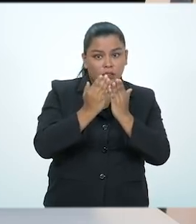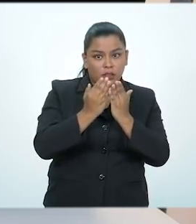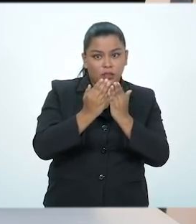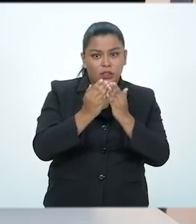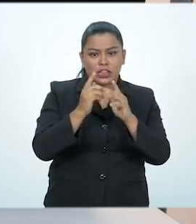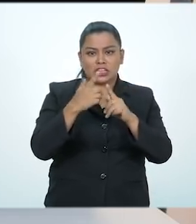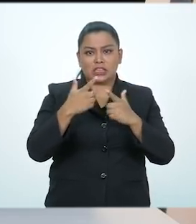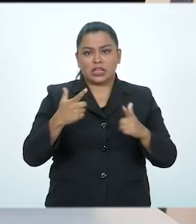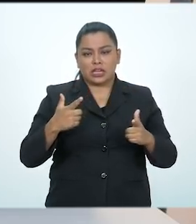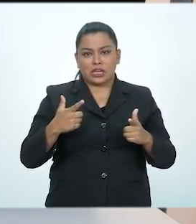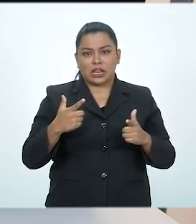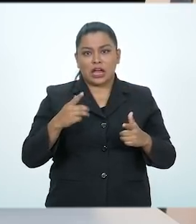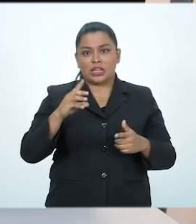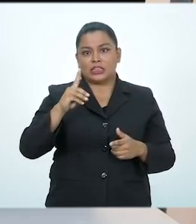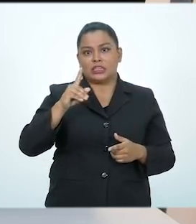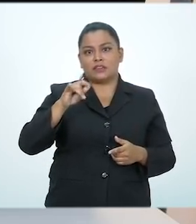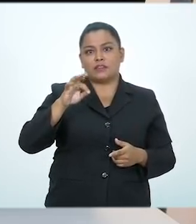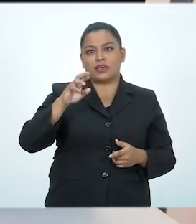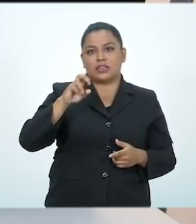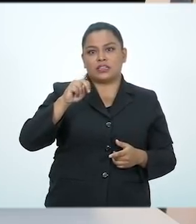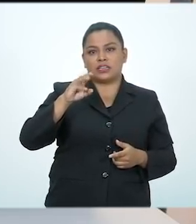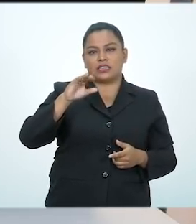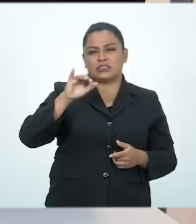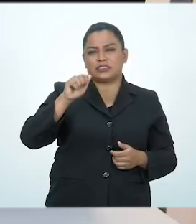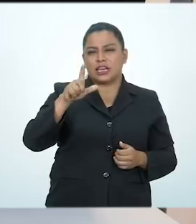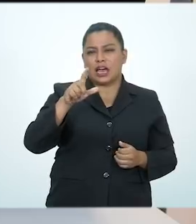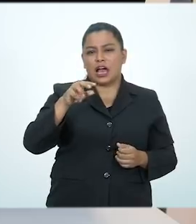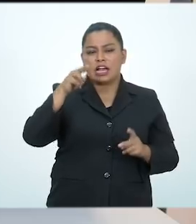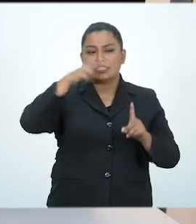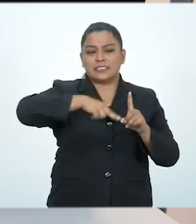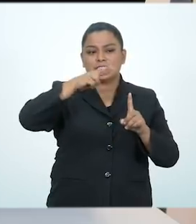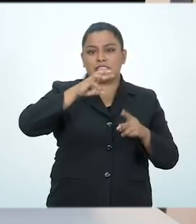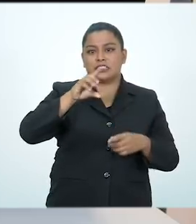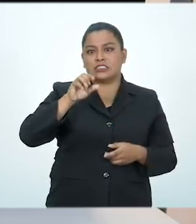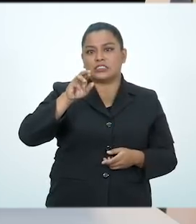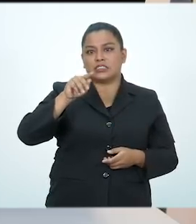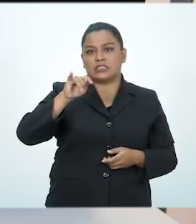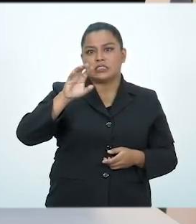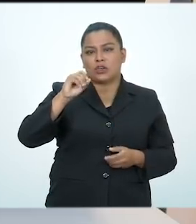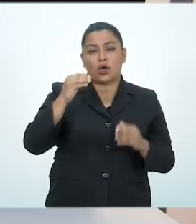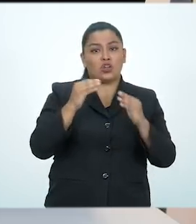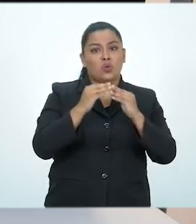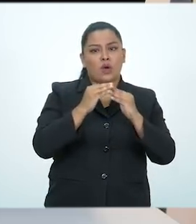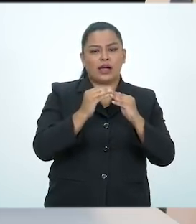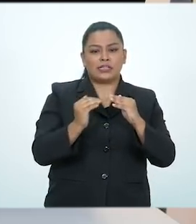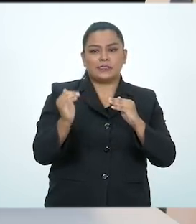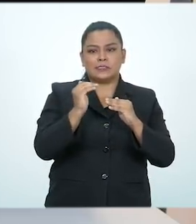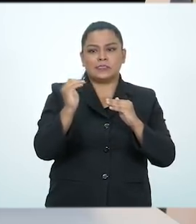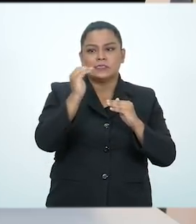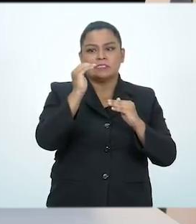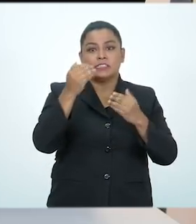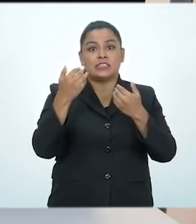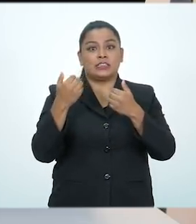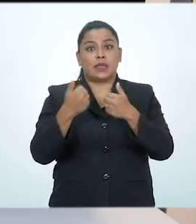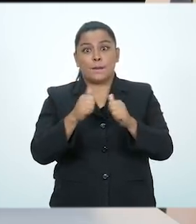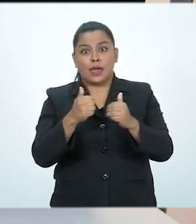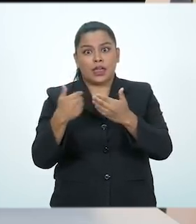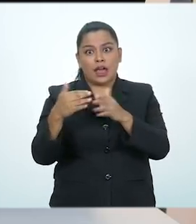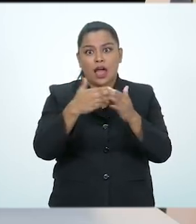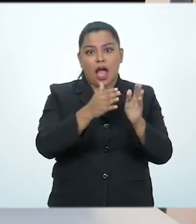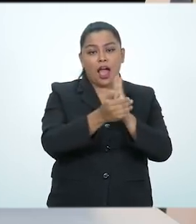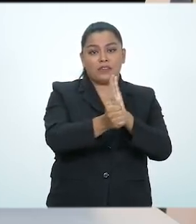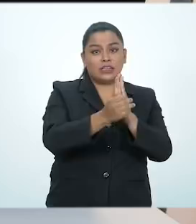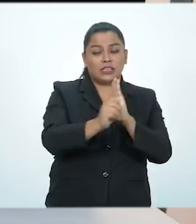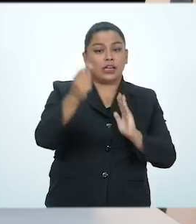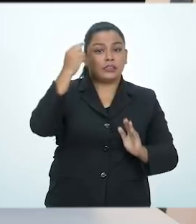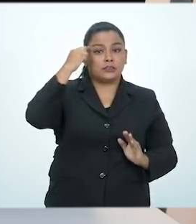nivel literal, inferencial y crítico, y también están ligados a la jerarquización de habilidades